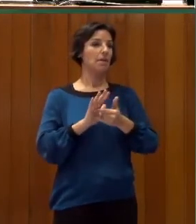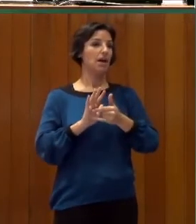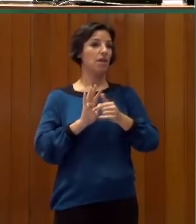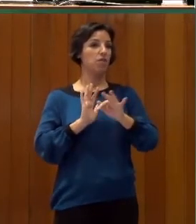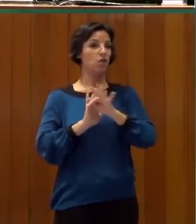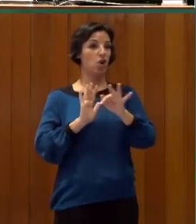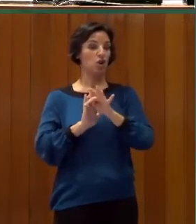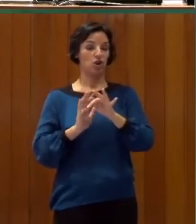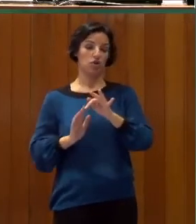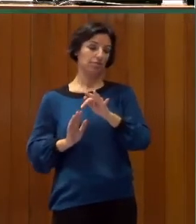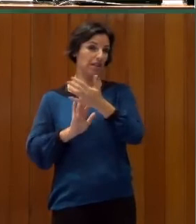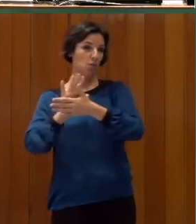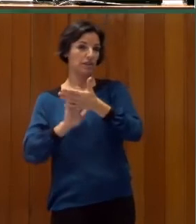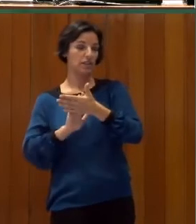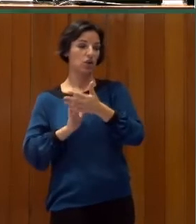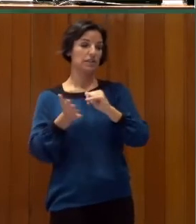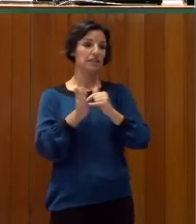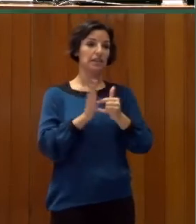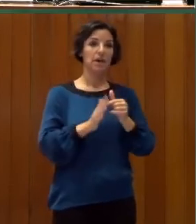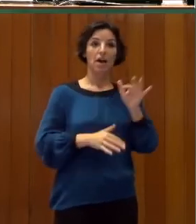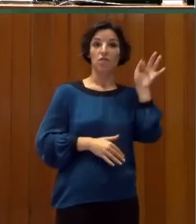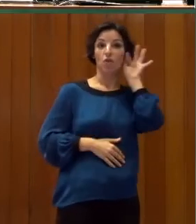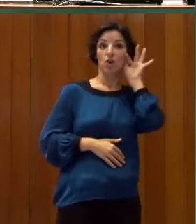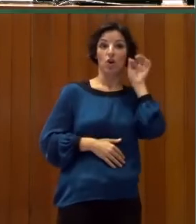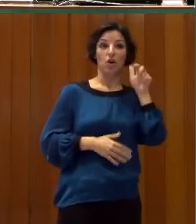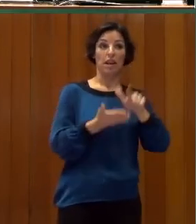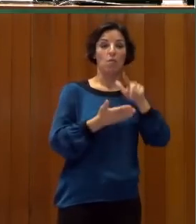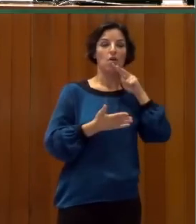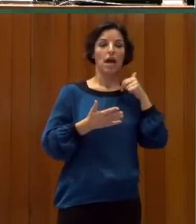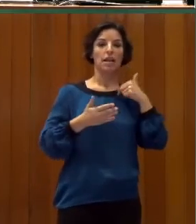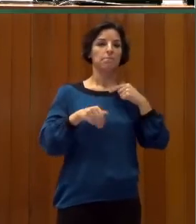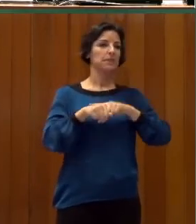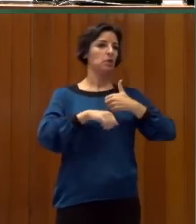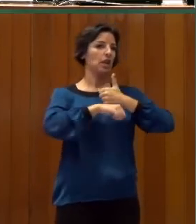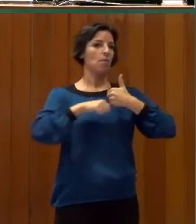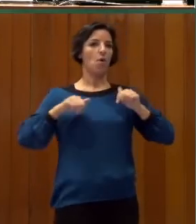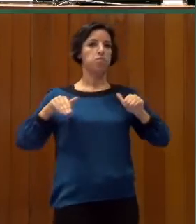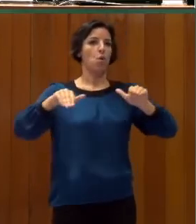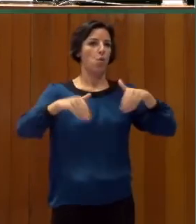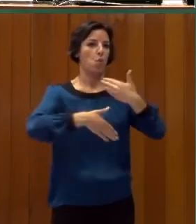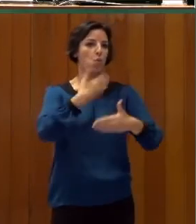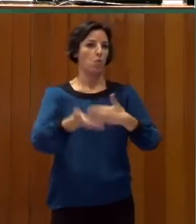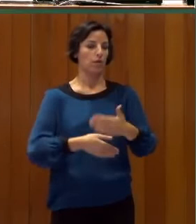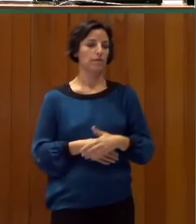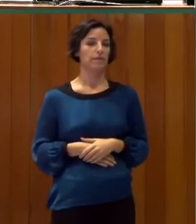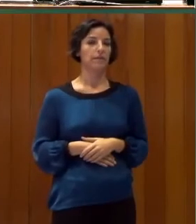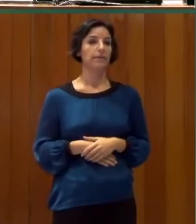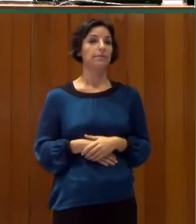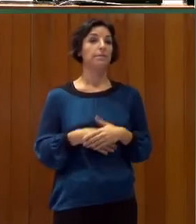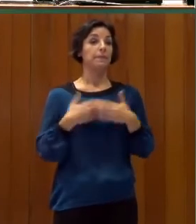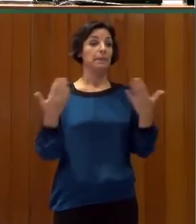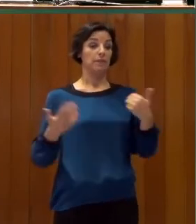de las dos lenguas, de la lengua de signos y de la lengua oral. Por tanto, tal y como demuestran Schuch y Marian, por tanto,